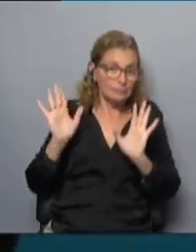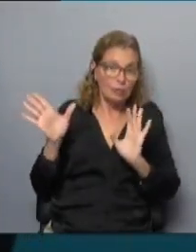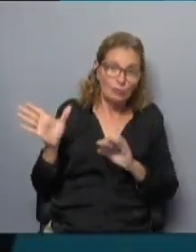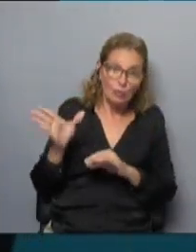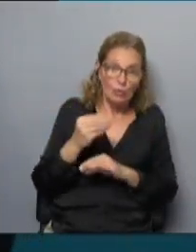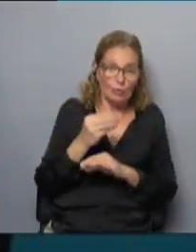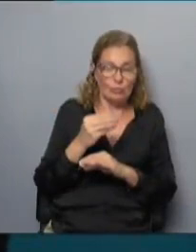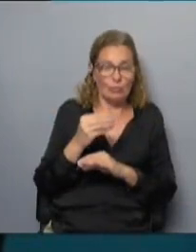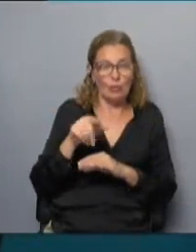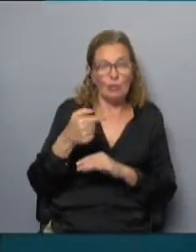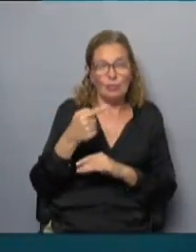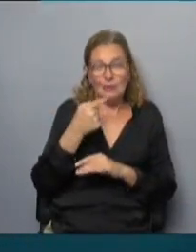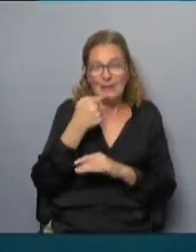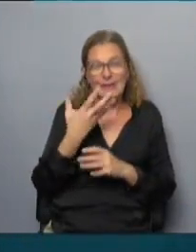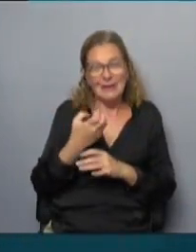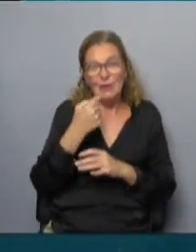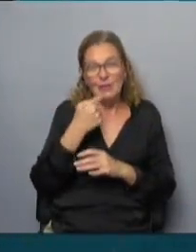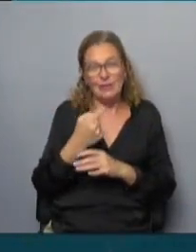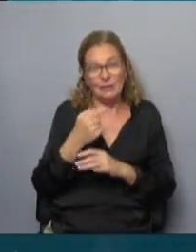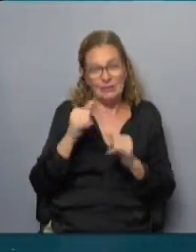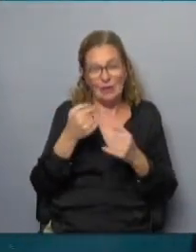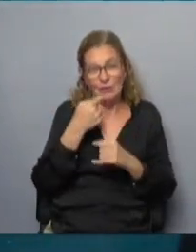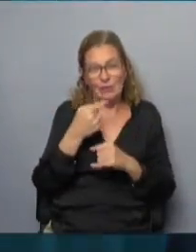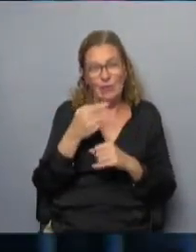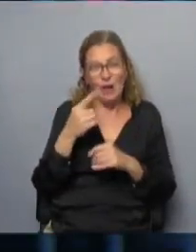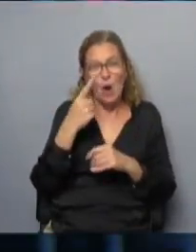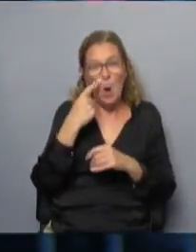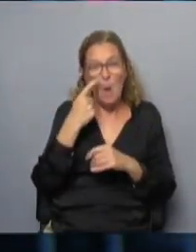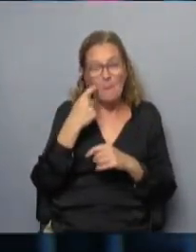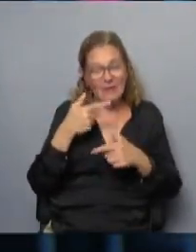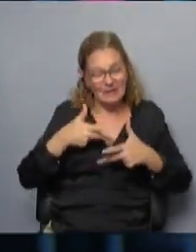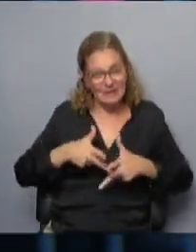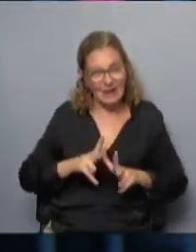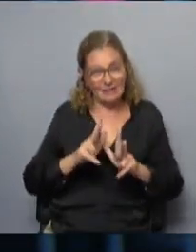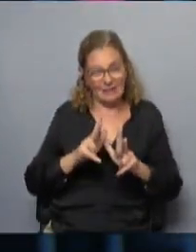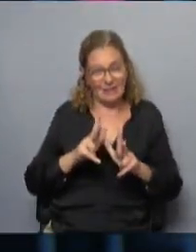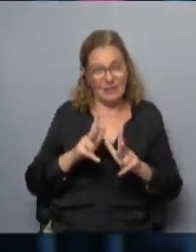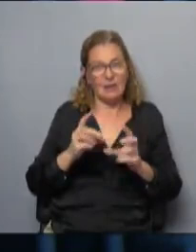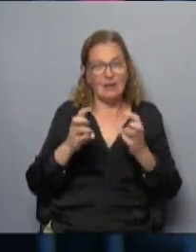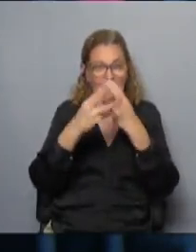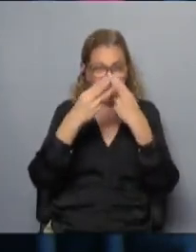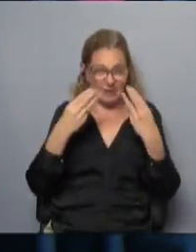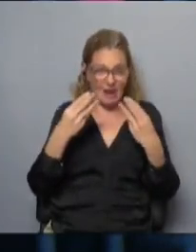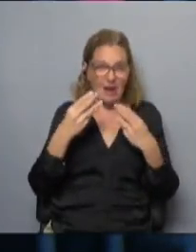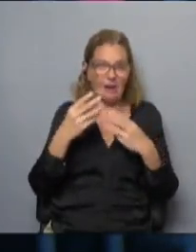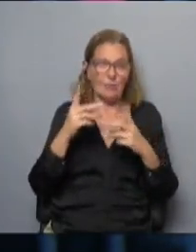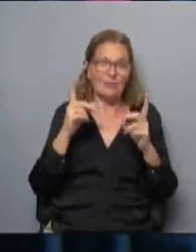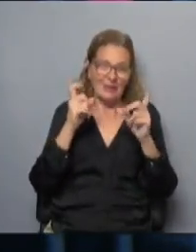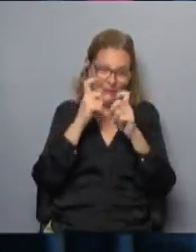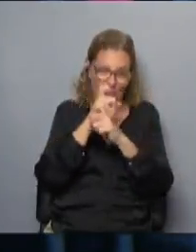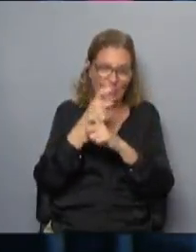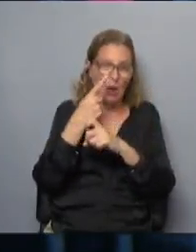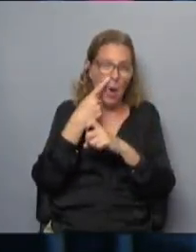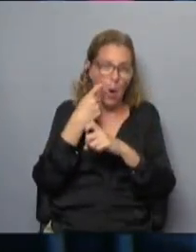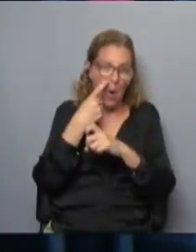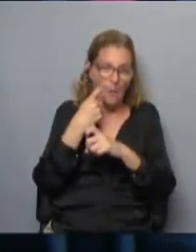nosotros y otra cosa que quiero decir ya lo dicho los hombres nacen los hombres en general no porque está complicado el tema de los